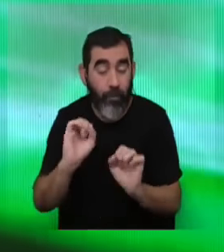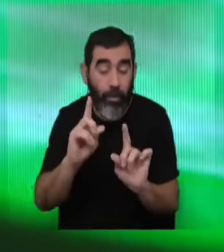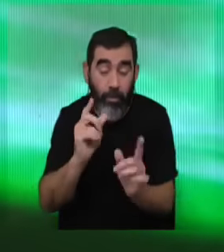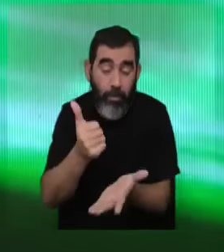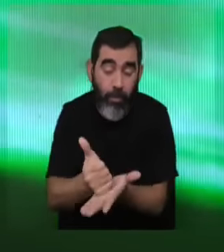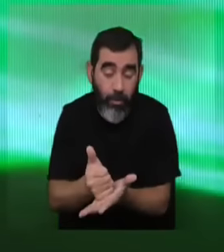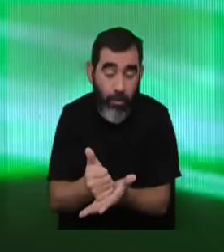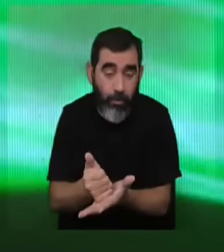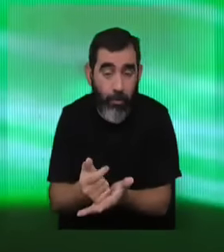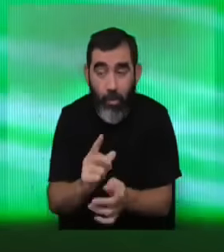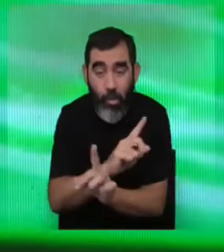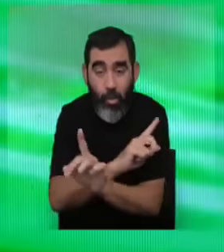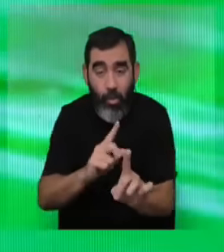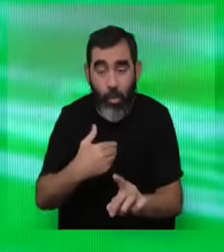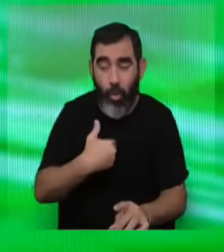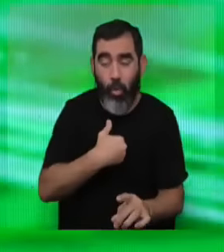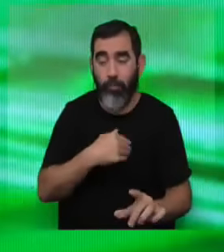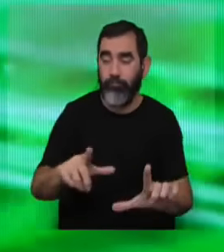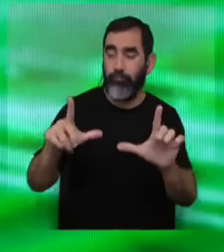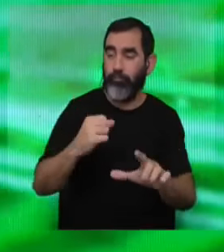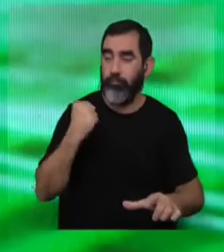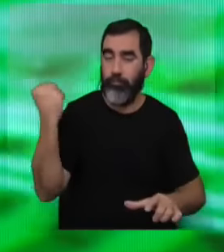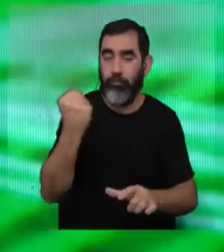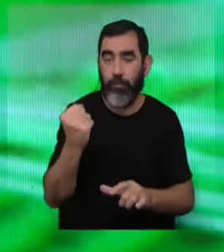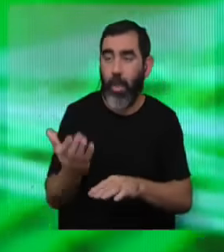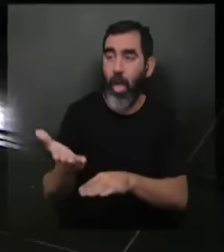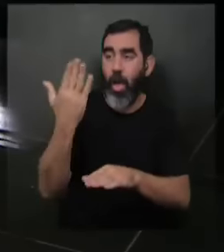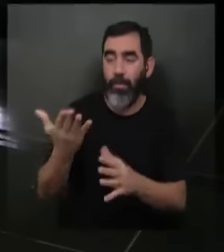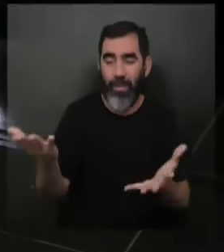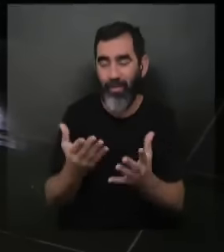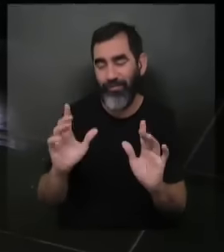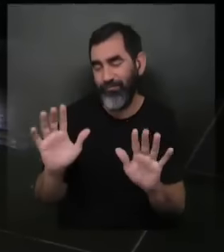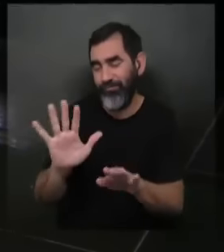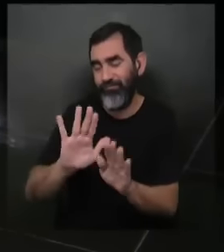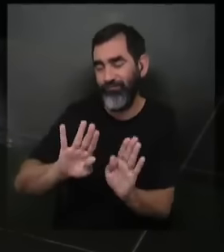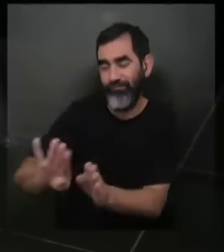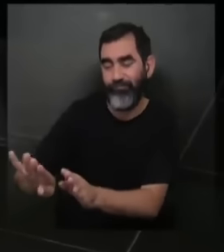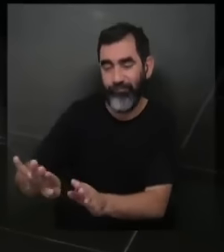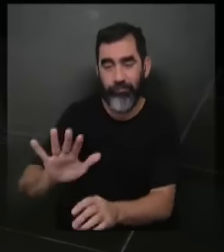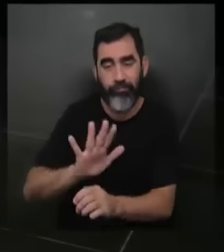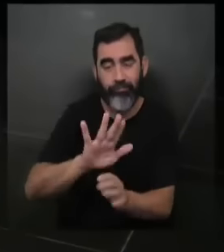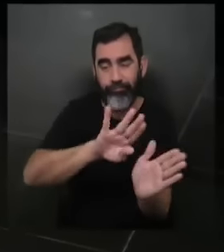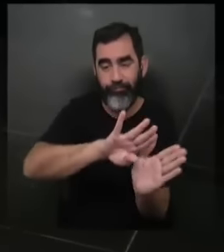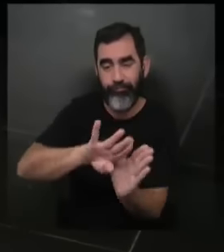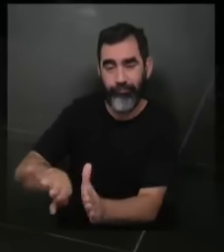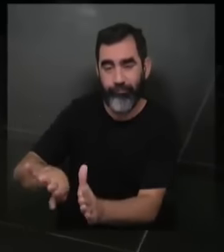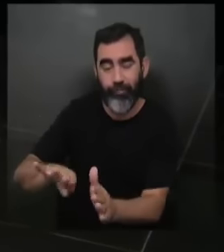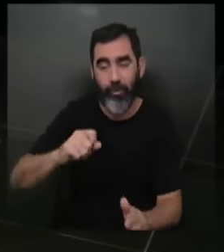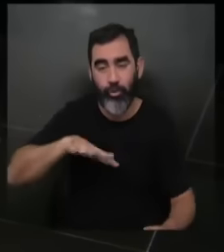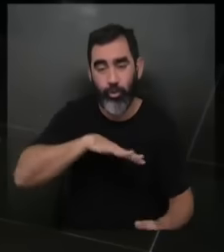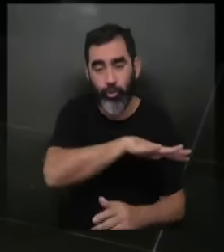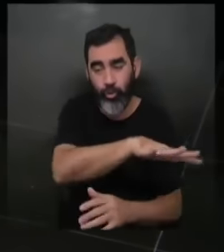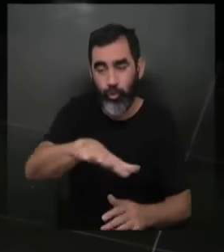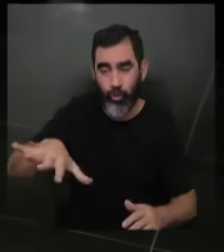estemos no es un rol protagónico como el que otro hora tuvimos fue hay un desplazamiento digamos de la sociedad